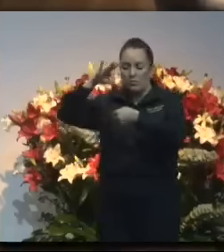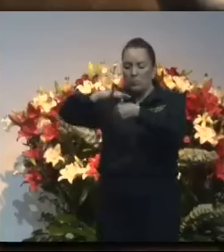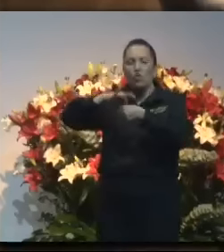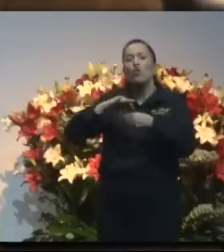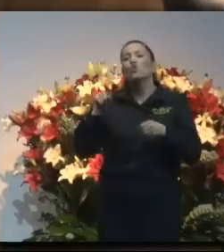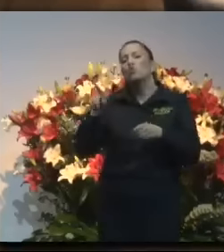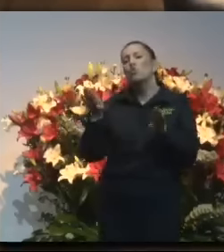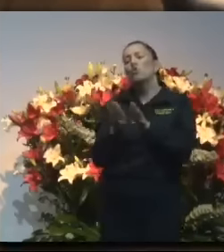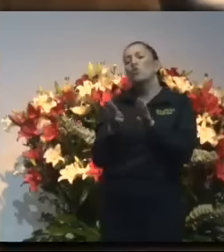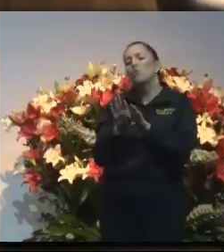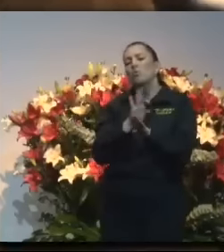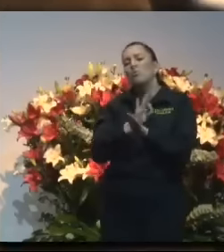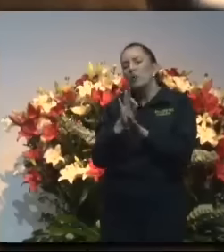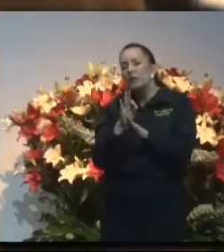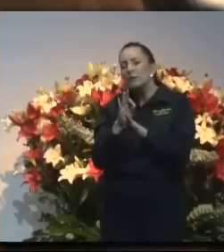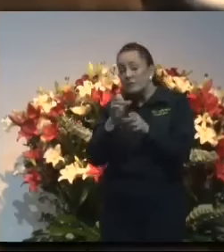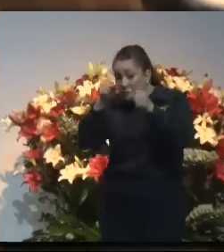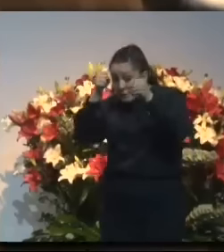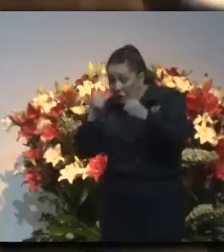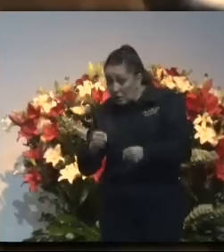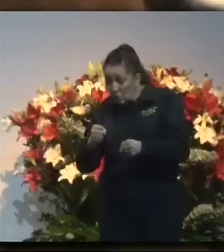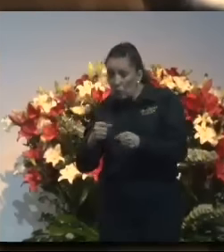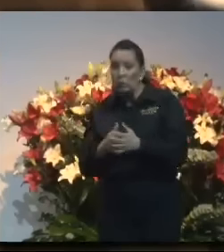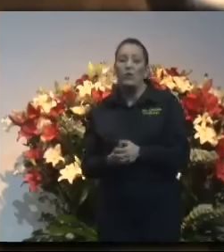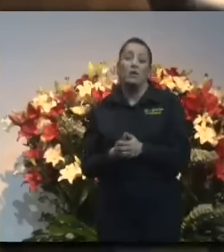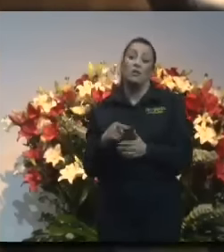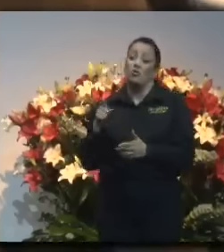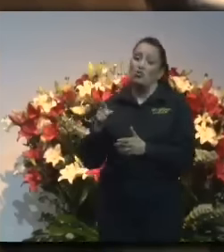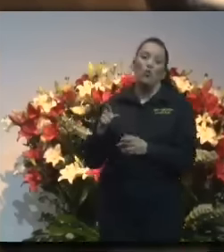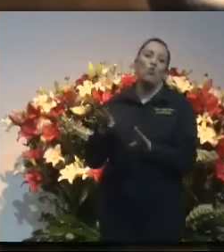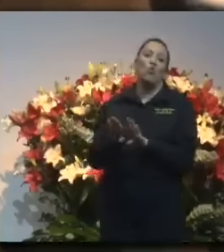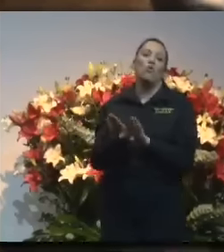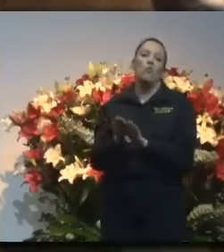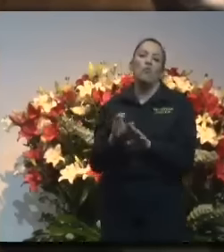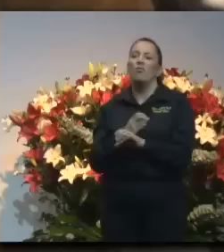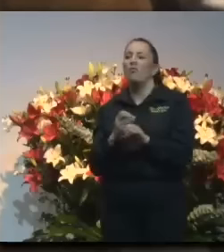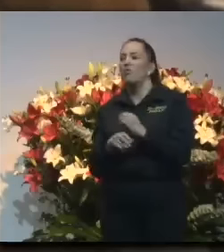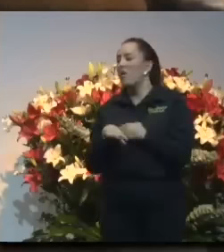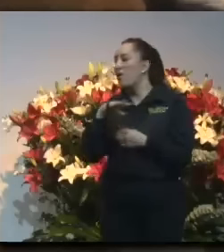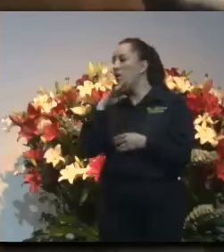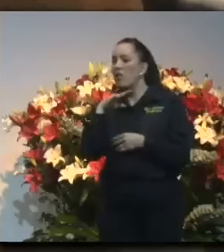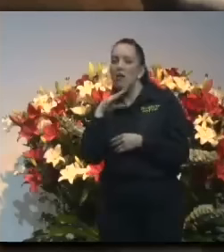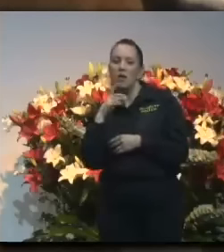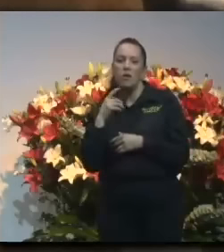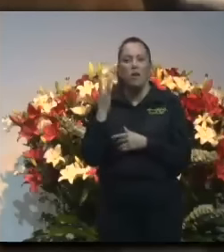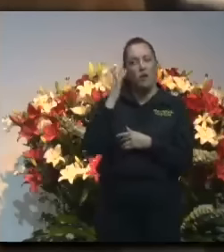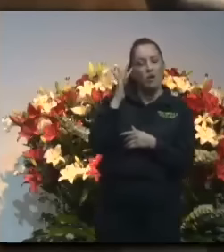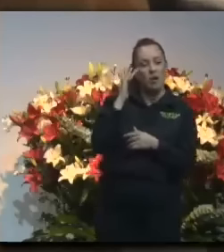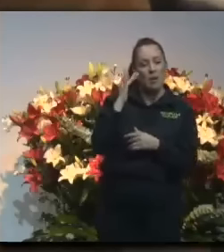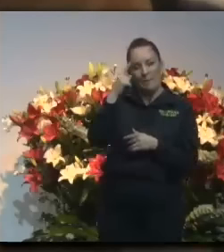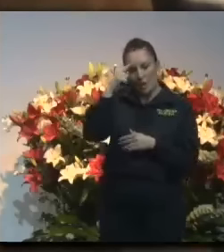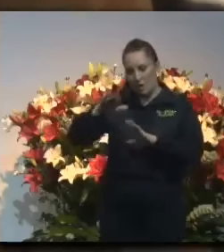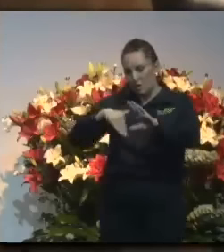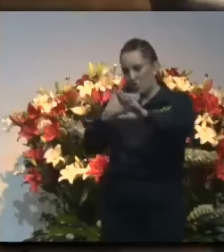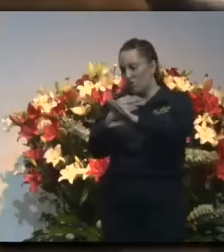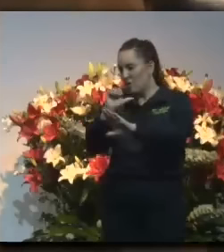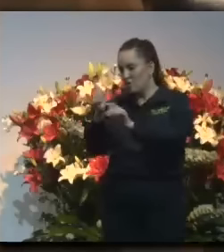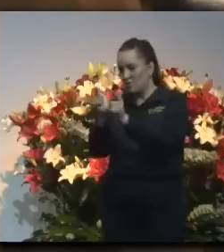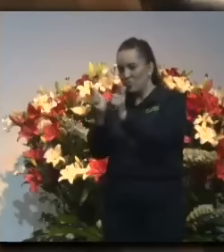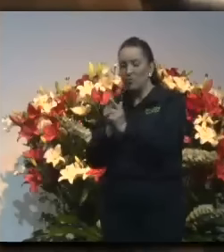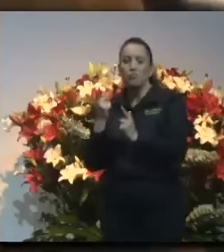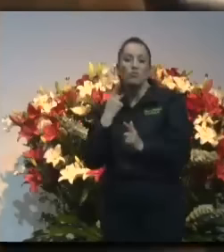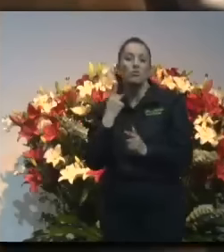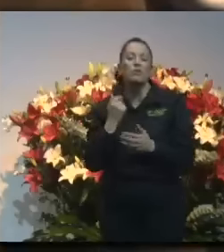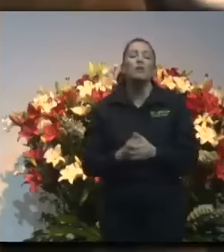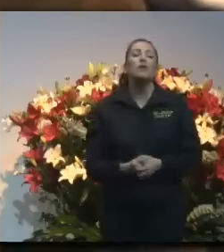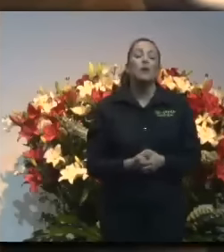asegurar que no ha habido una guerra sucia de su parte? Porque pues va abajo en las encuestas, ¿no? Pues con el afán de remontar Guillermo,